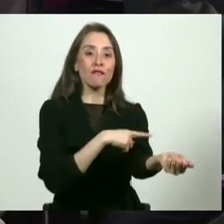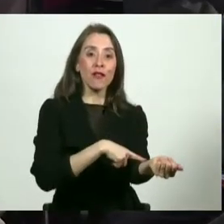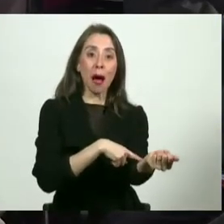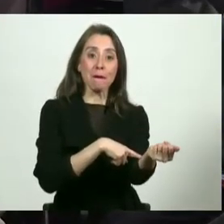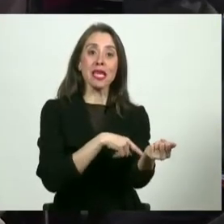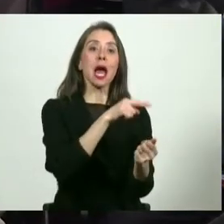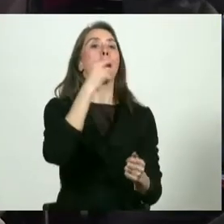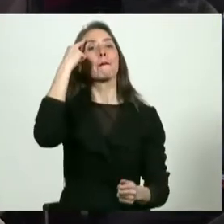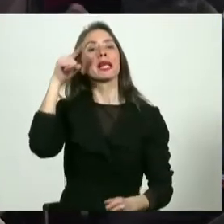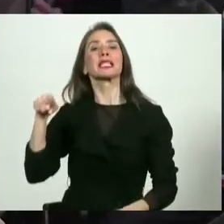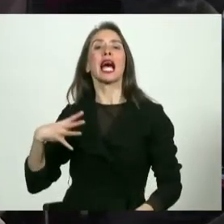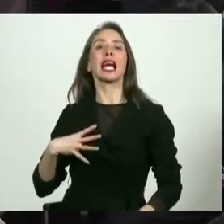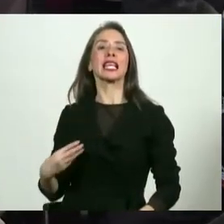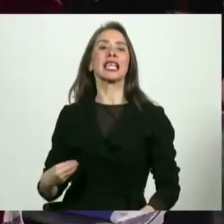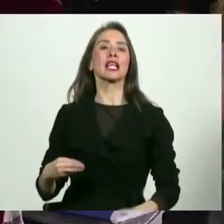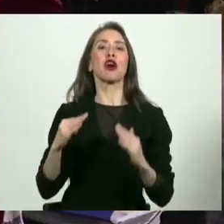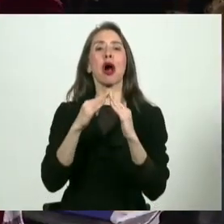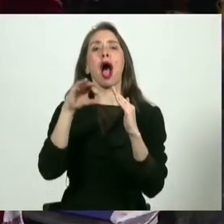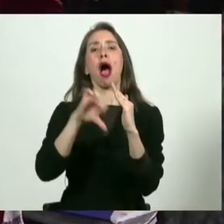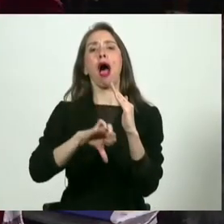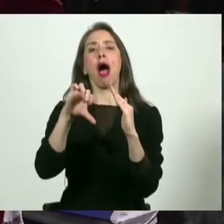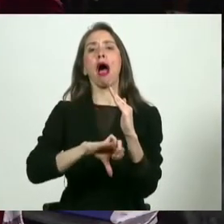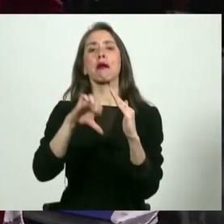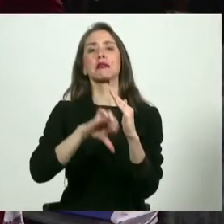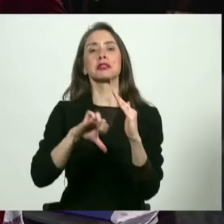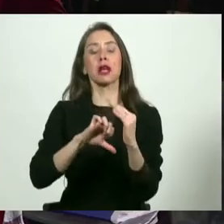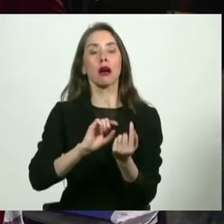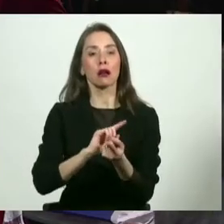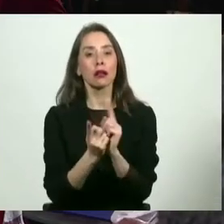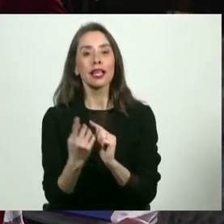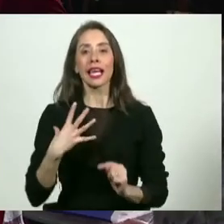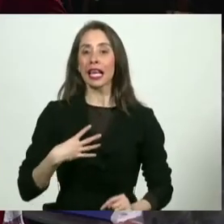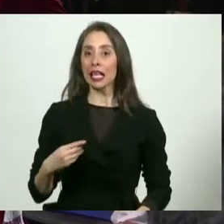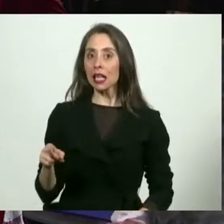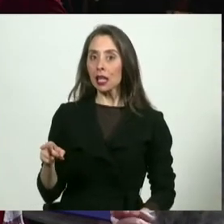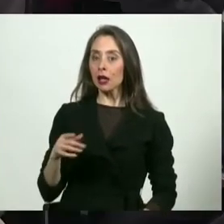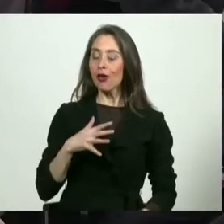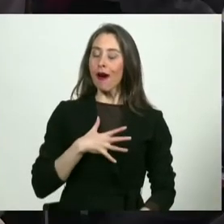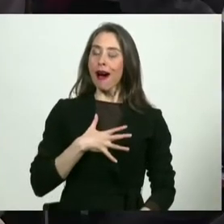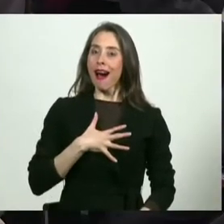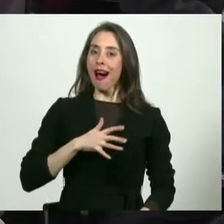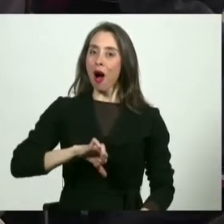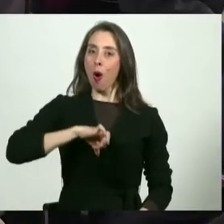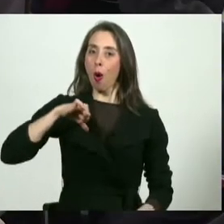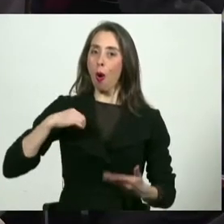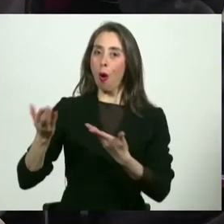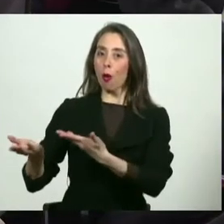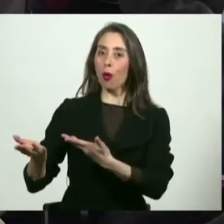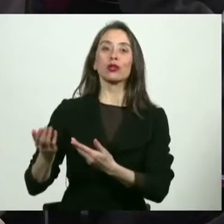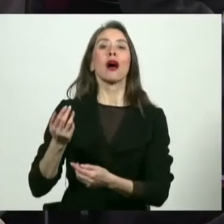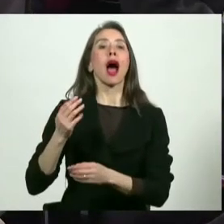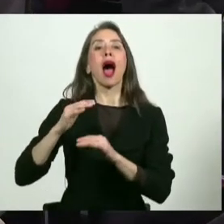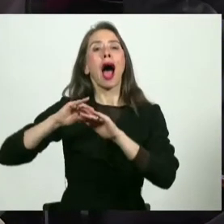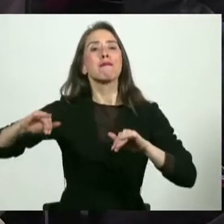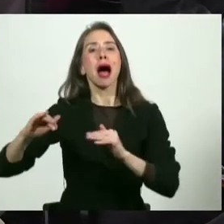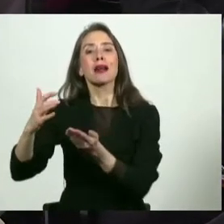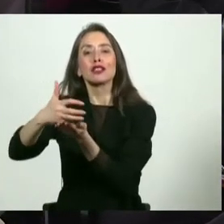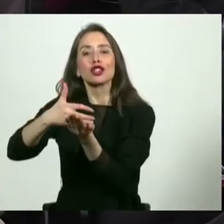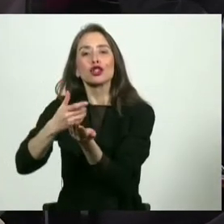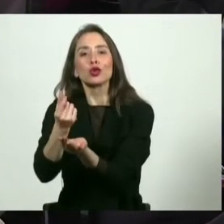mejor pensaban que era ese hijo que se iba a quedar en la casa, ahora es el hijo del que sienten orgullo, y va más allá de que cobren un sueldo,